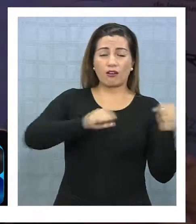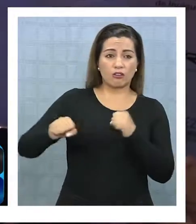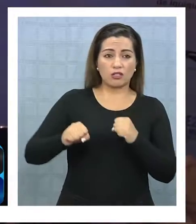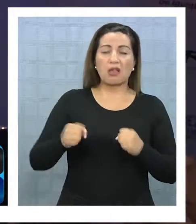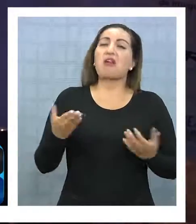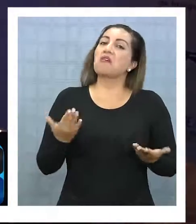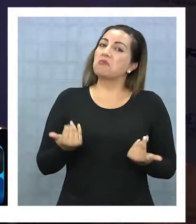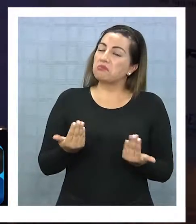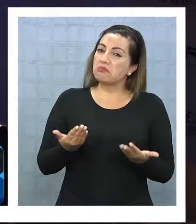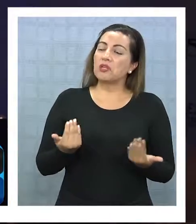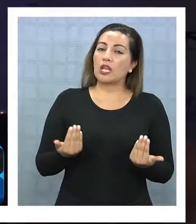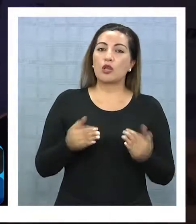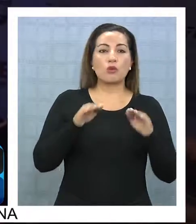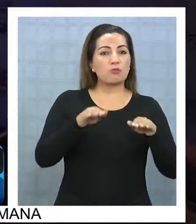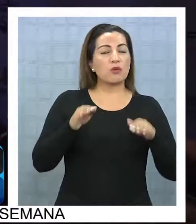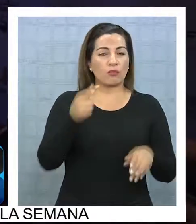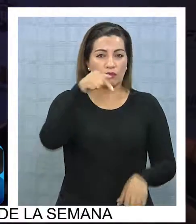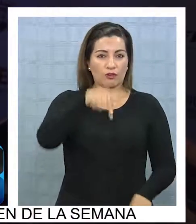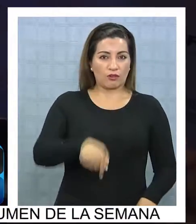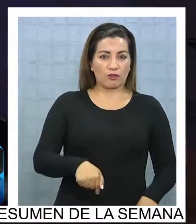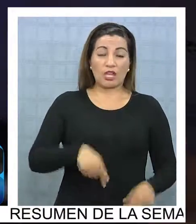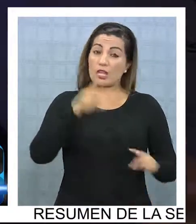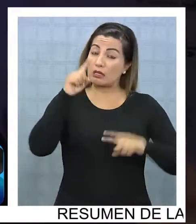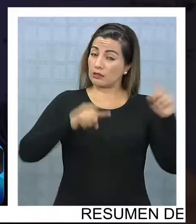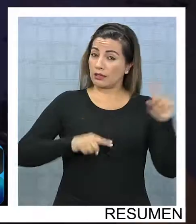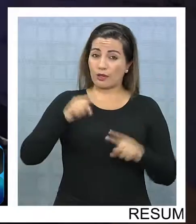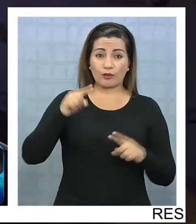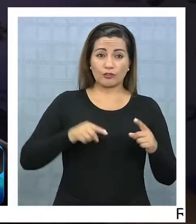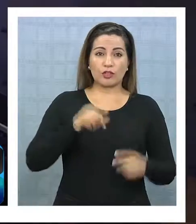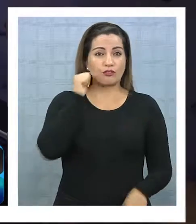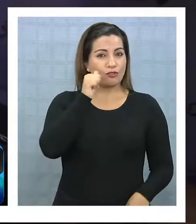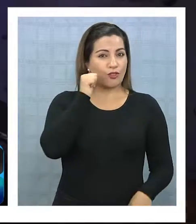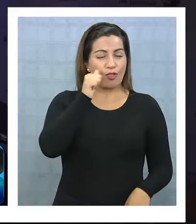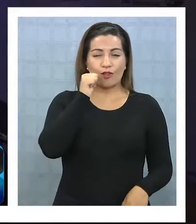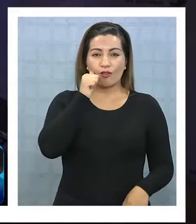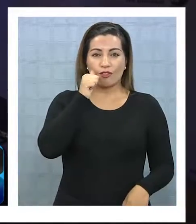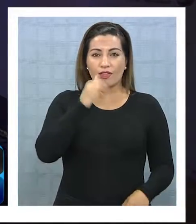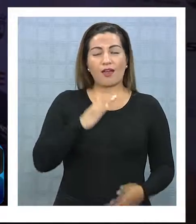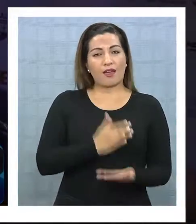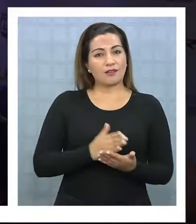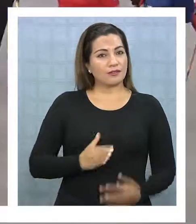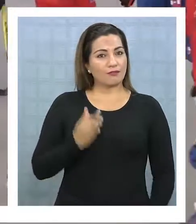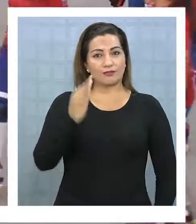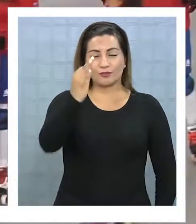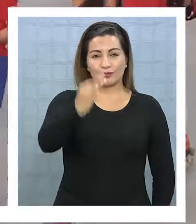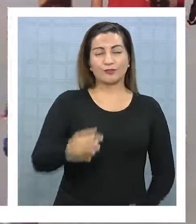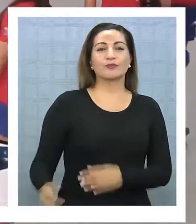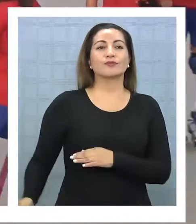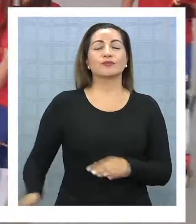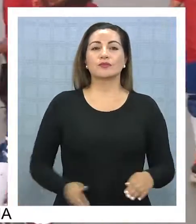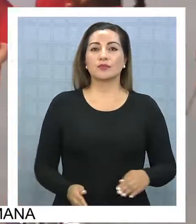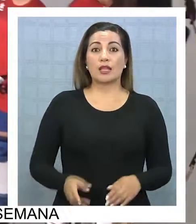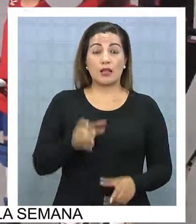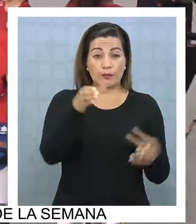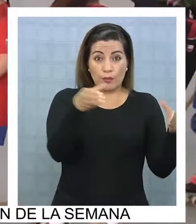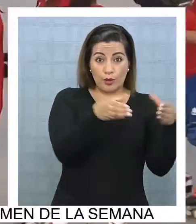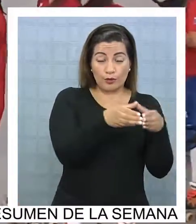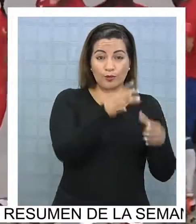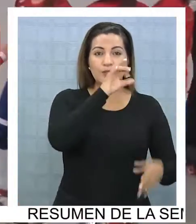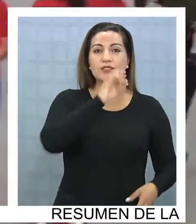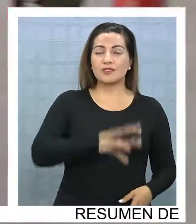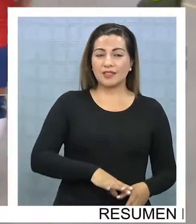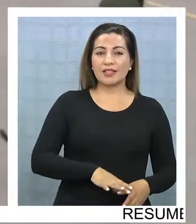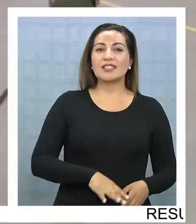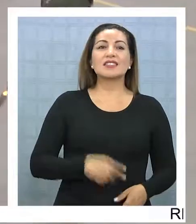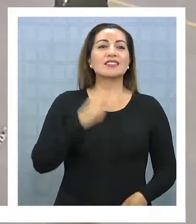misma forma como enfrentamos el partido hoy y esperar que las cosas se nos den todos los días de aquí en adelante. Para el estratega chileno, este triunfo